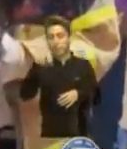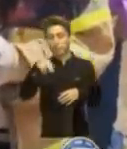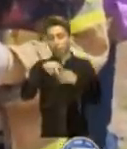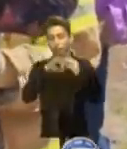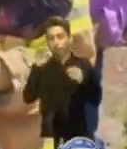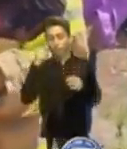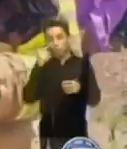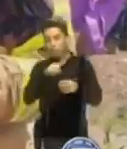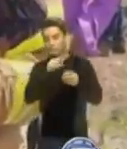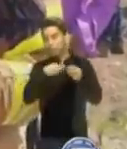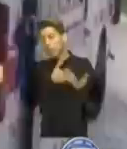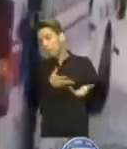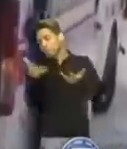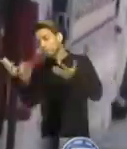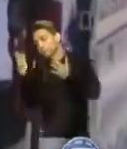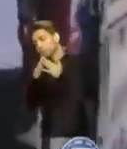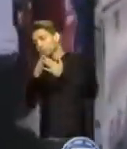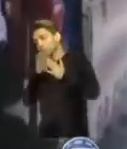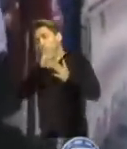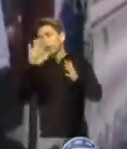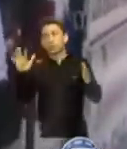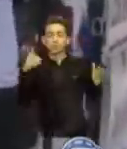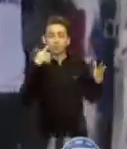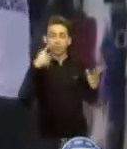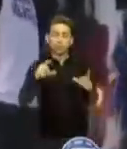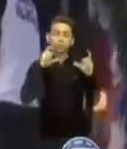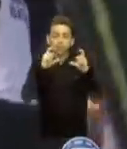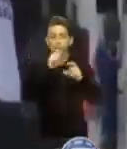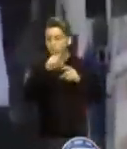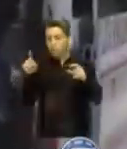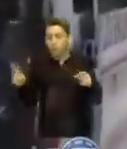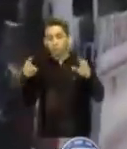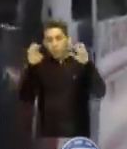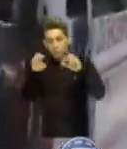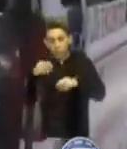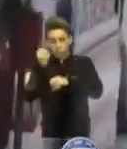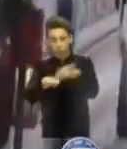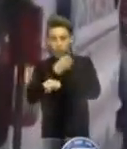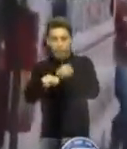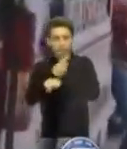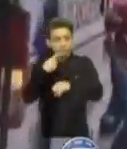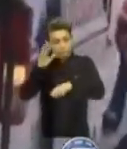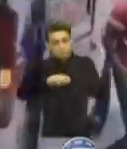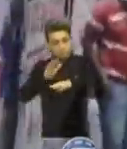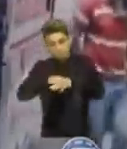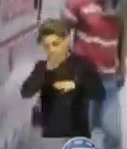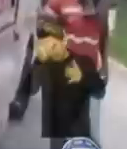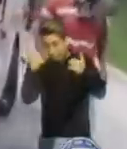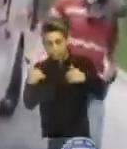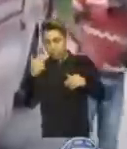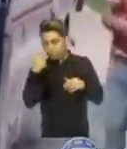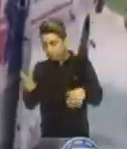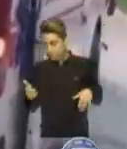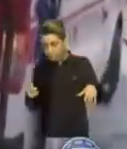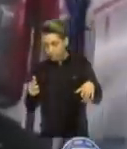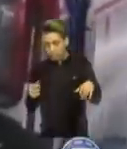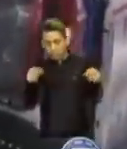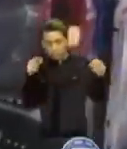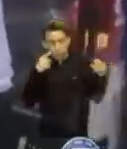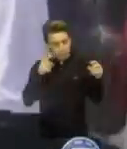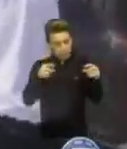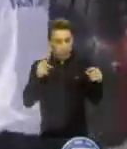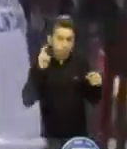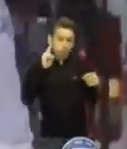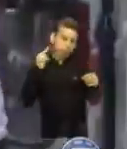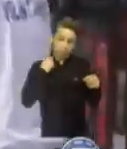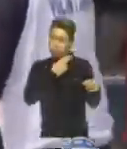y posteriormente alertaron a paramédicos del casco negro de la 98 Compañía, donde al llegar la evaluaron y fue trasladada a bordo de una